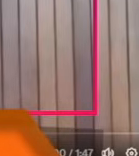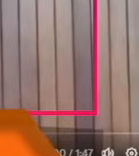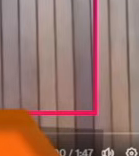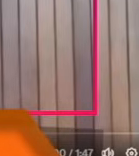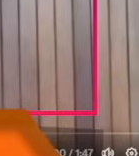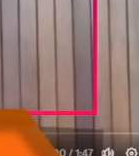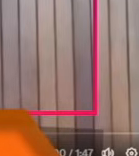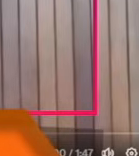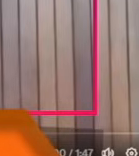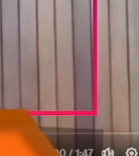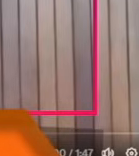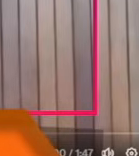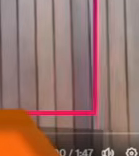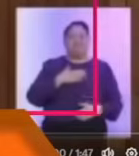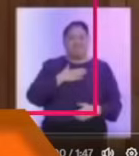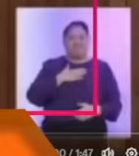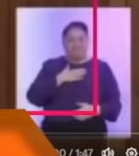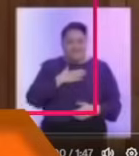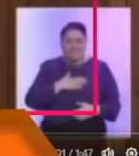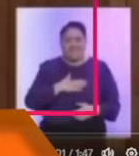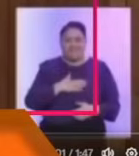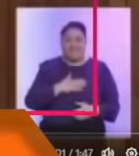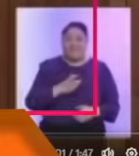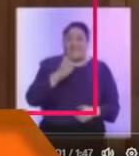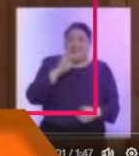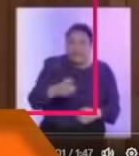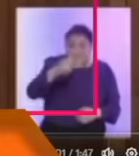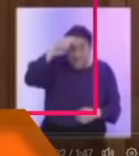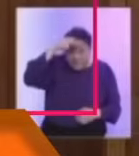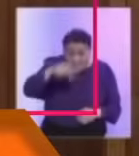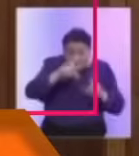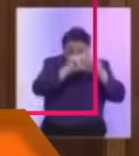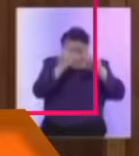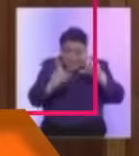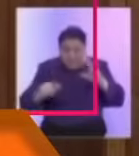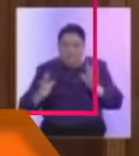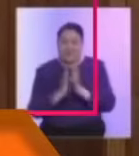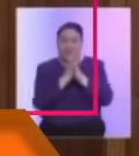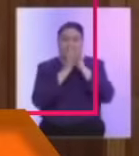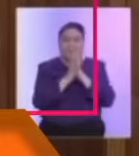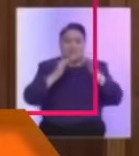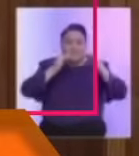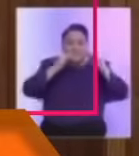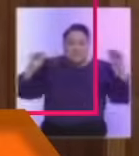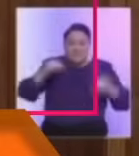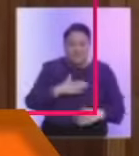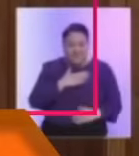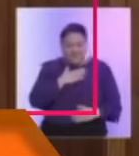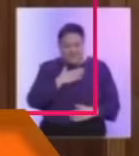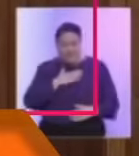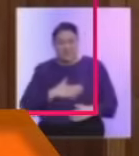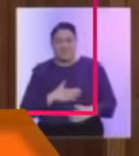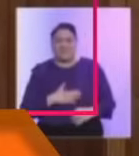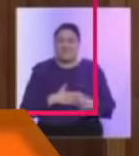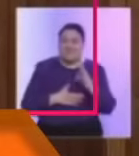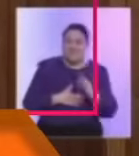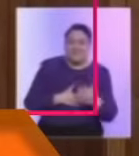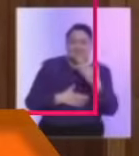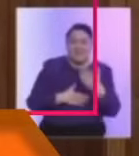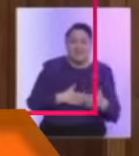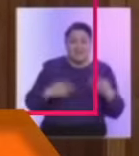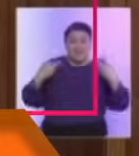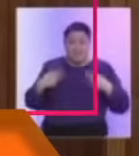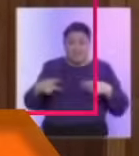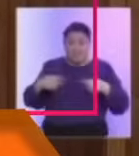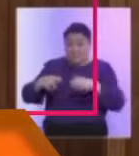va y es un hecho vamos a escuchar un México democrático y justo concibo el pueblo